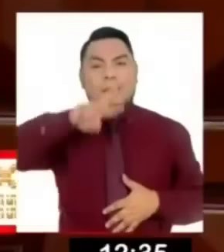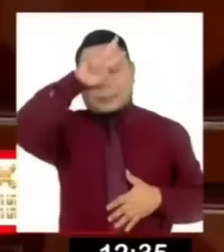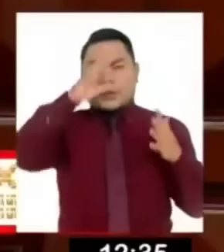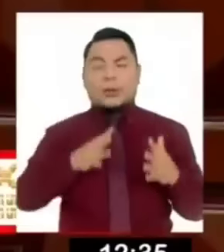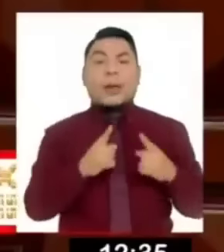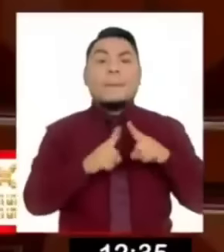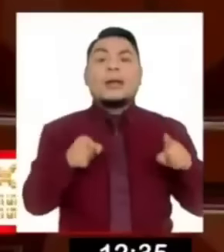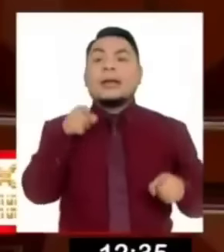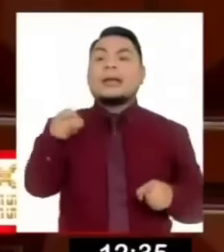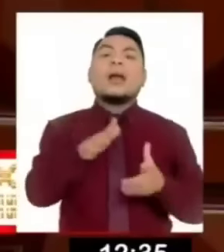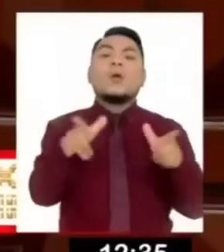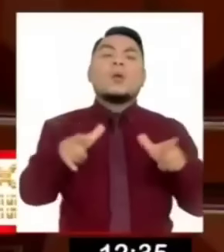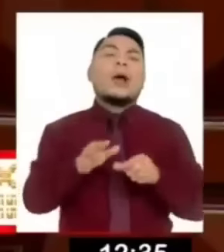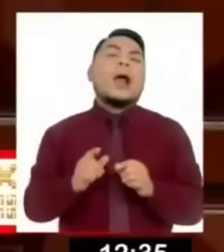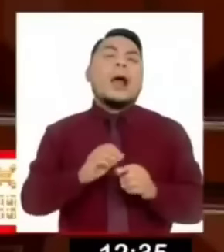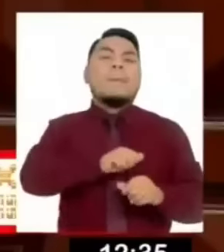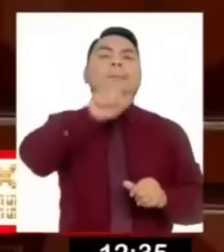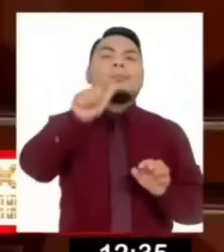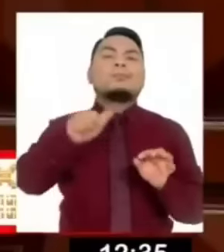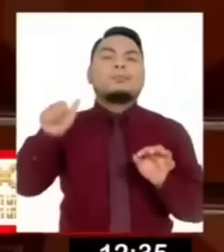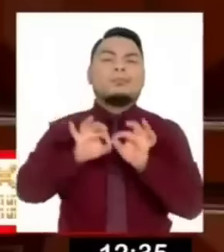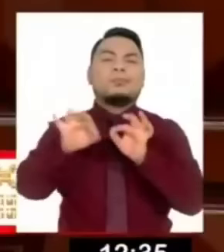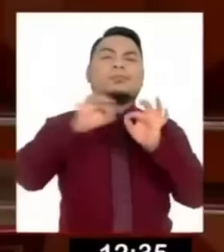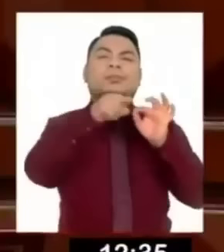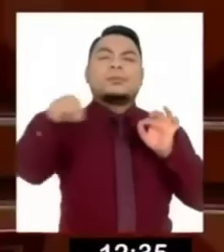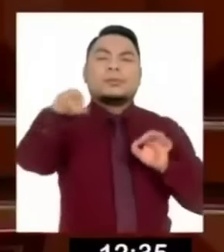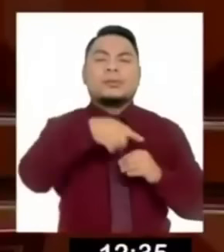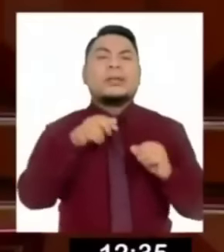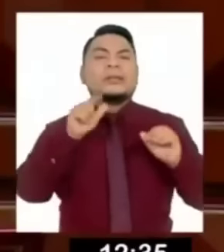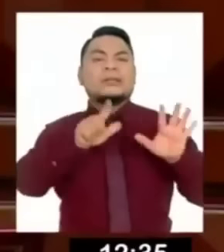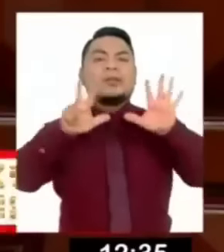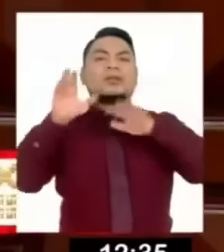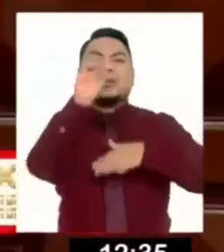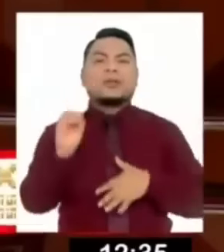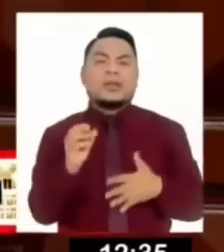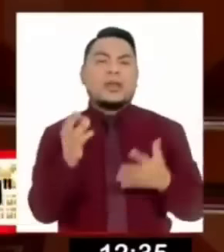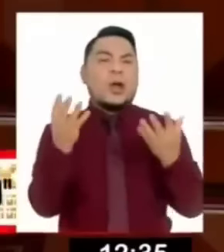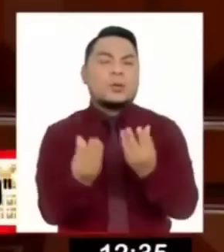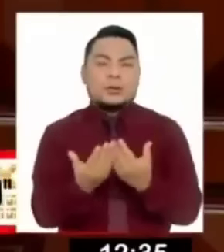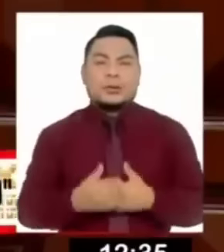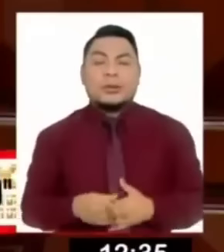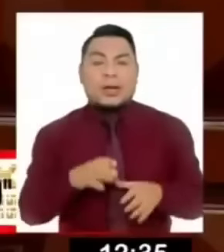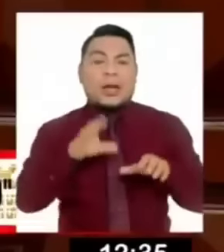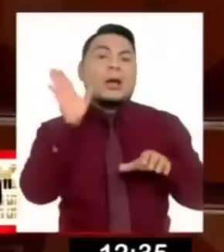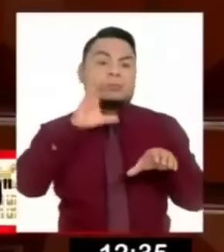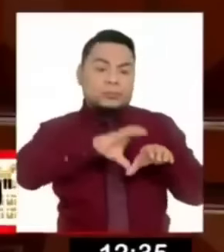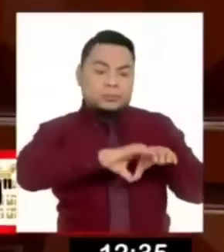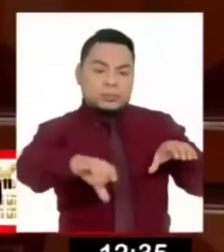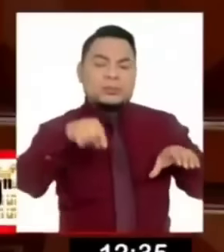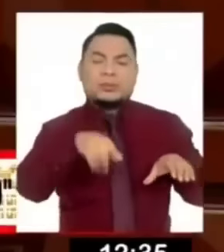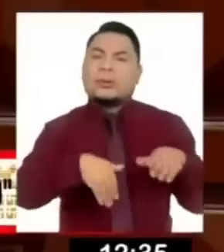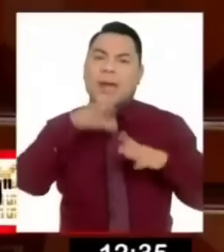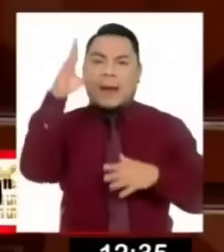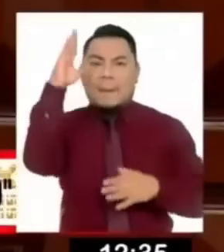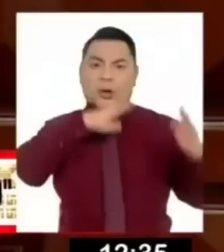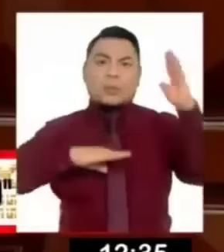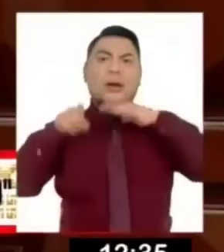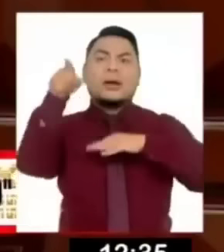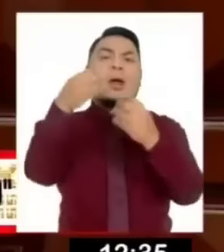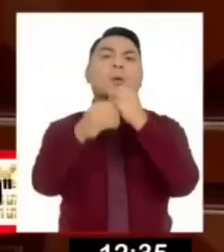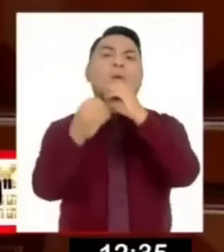peruanos, mientras que en el ámbito rural solo al 78%. El alcantarillado todavía es más